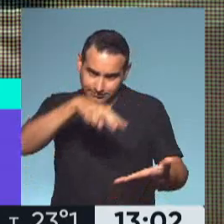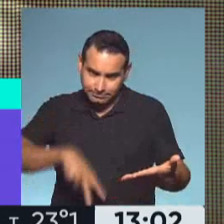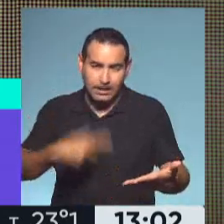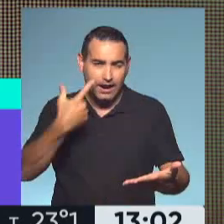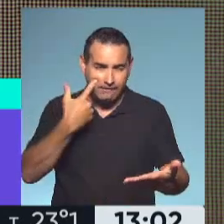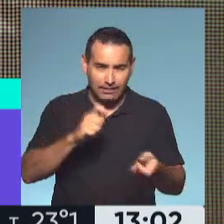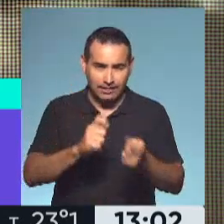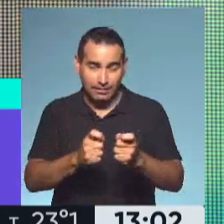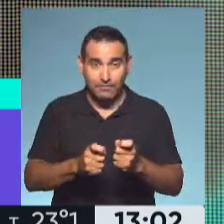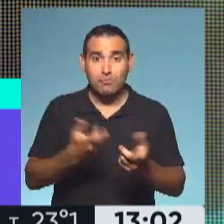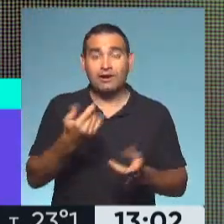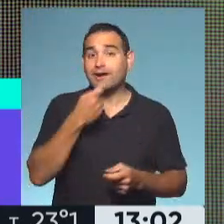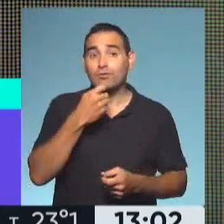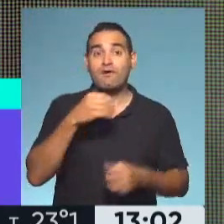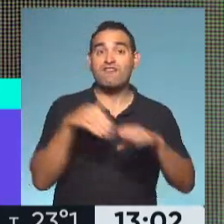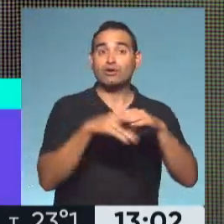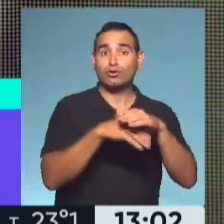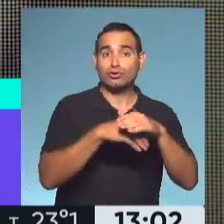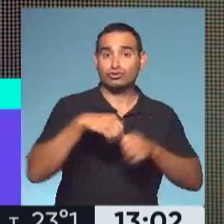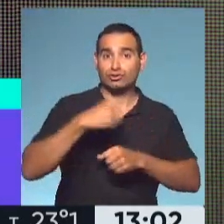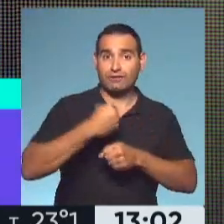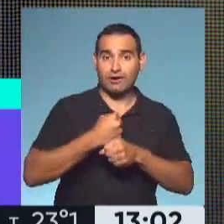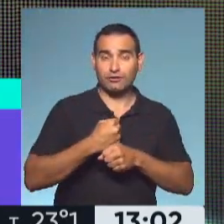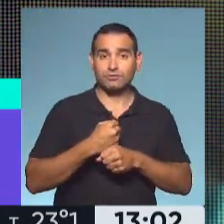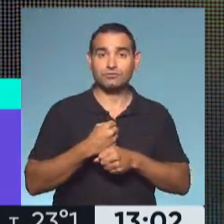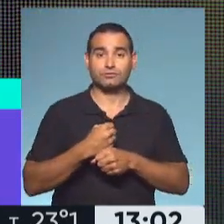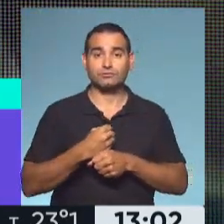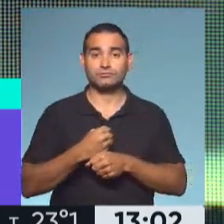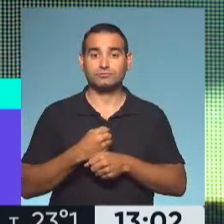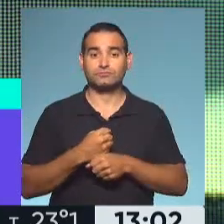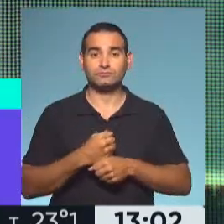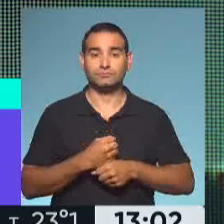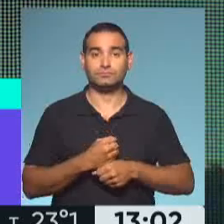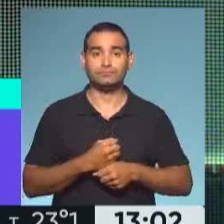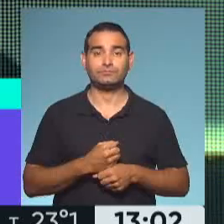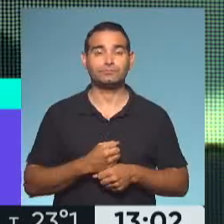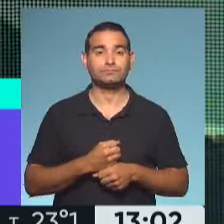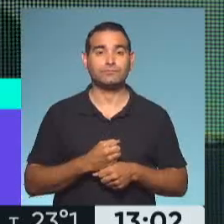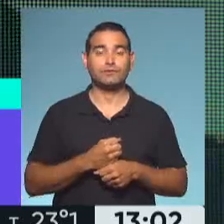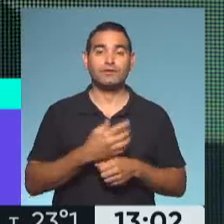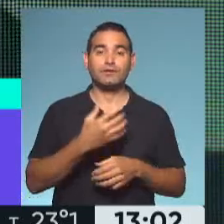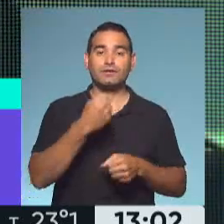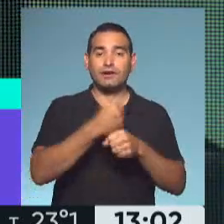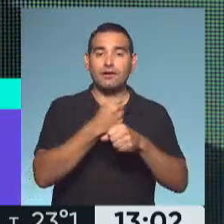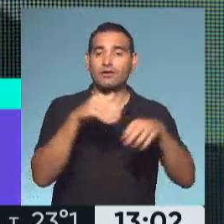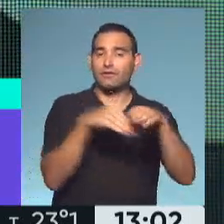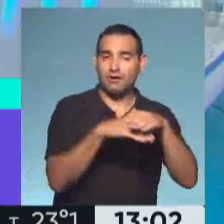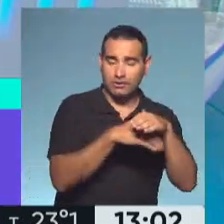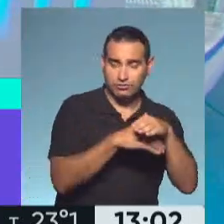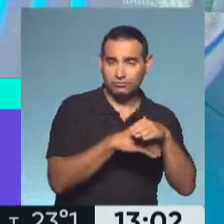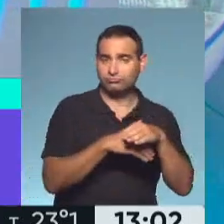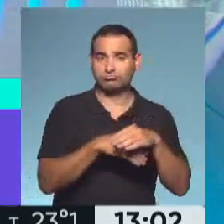que, digo, empleados bancarios, por ejemplo, al margen del empleo público, que probablemente tiene otra regulación, digo, empleados bancarios.